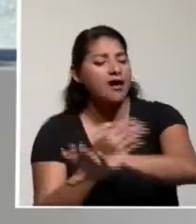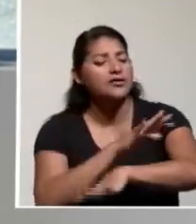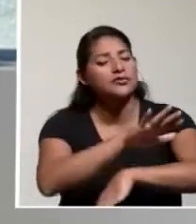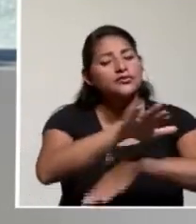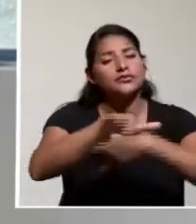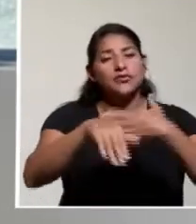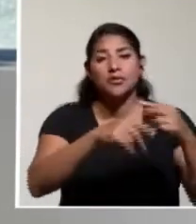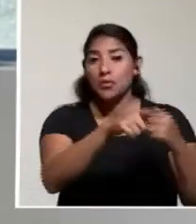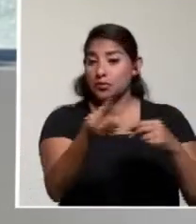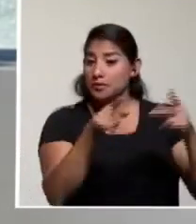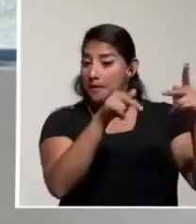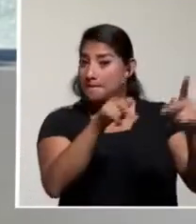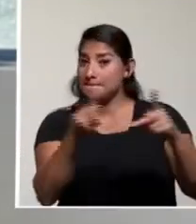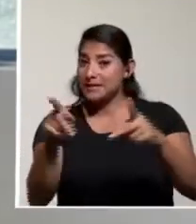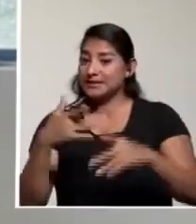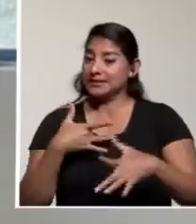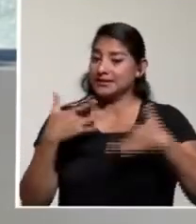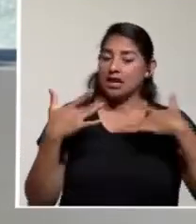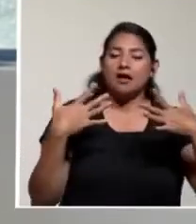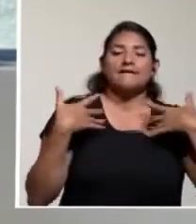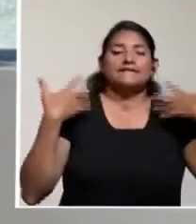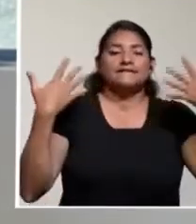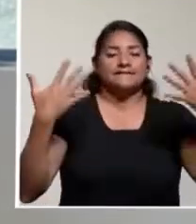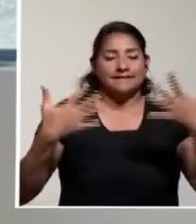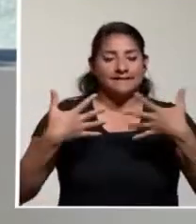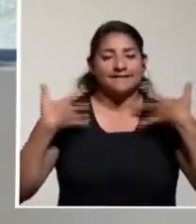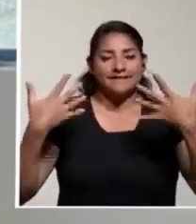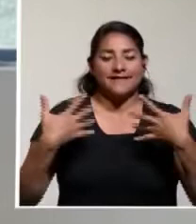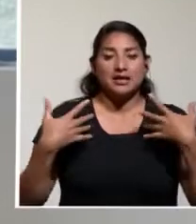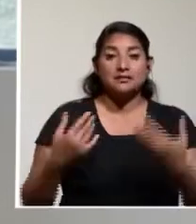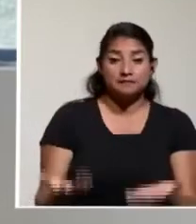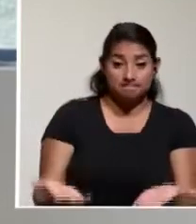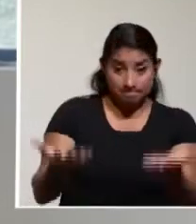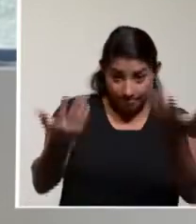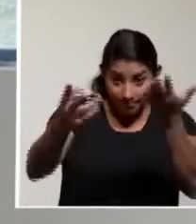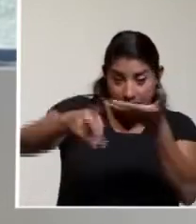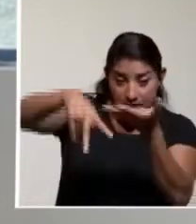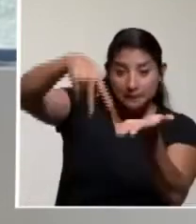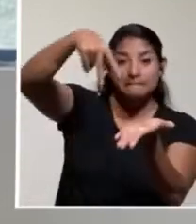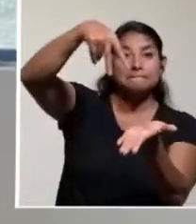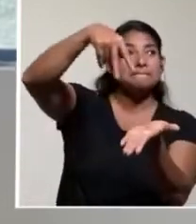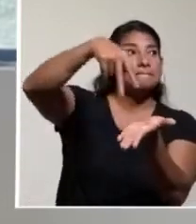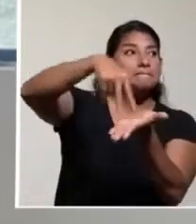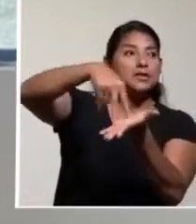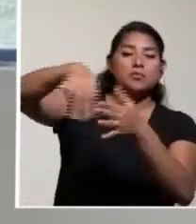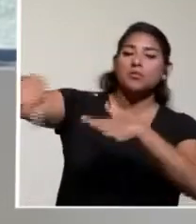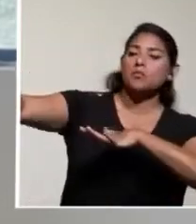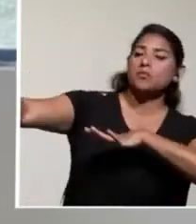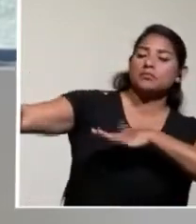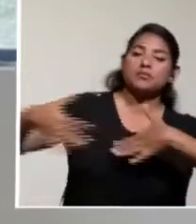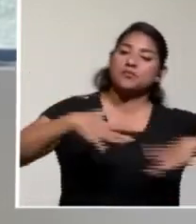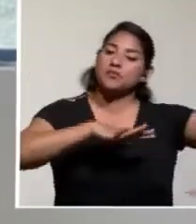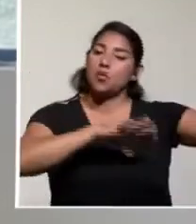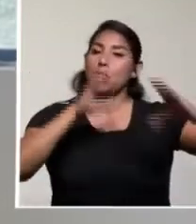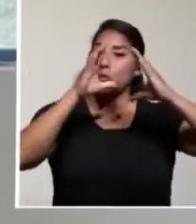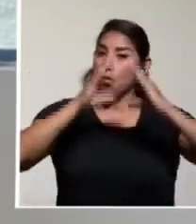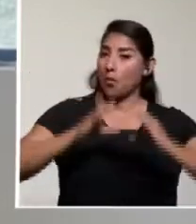todos los seres seamos felices. Vamos a ponernos de pie porque nos vamos a mover con nuestro